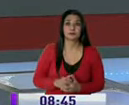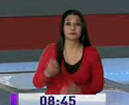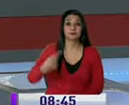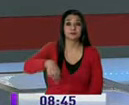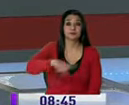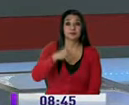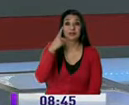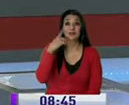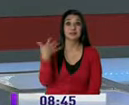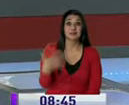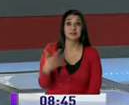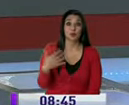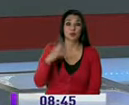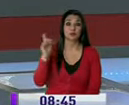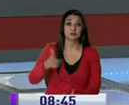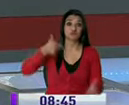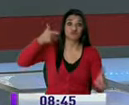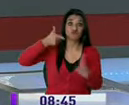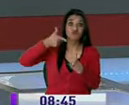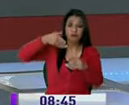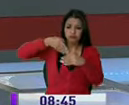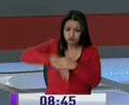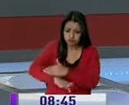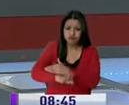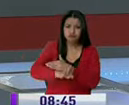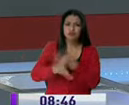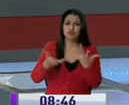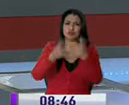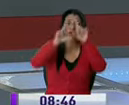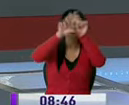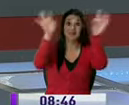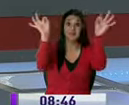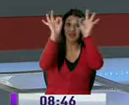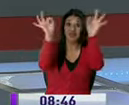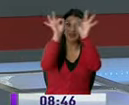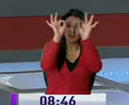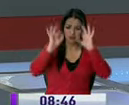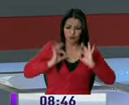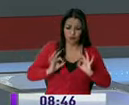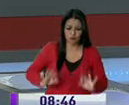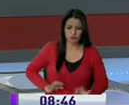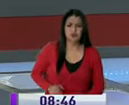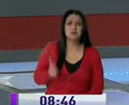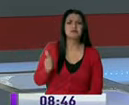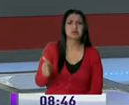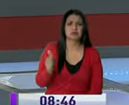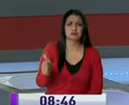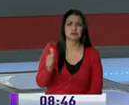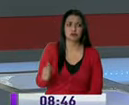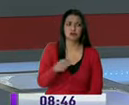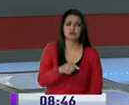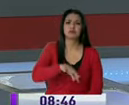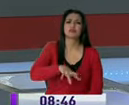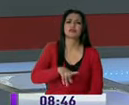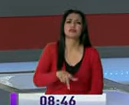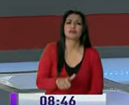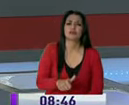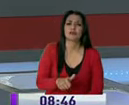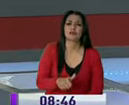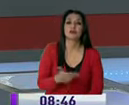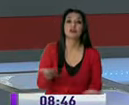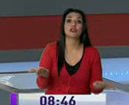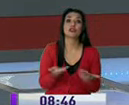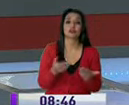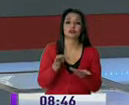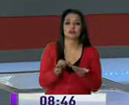sinvergüenzas, armados y vestidos como trabajadores del CENEL, asaltaron la agencia de la Corporación Nacional de Electricidad en el